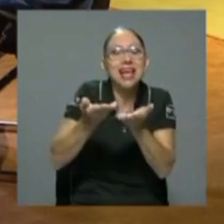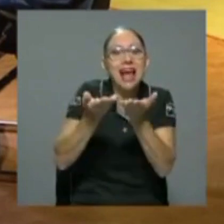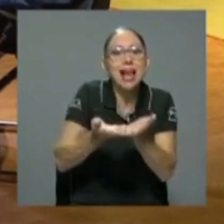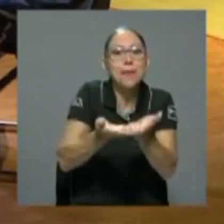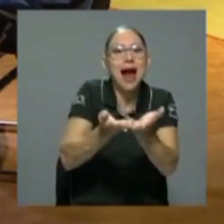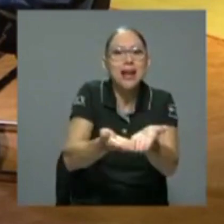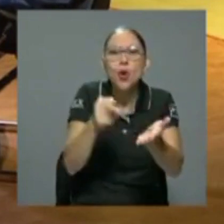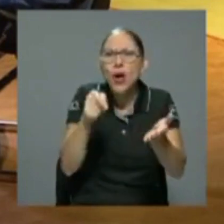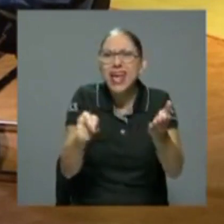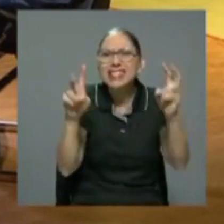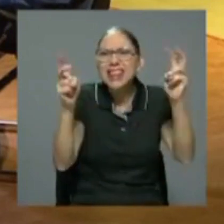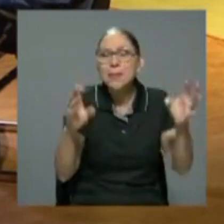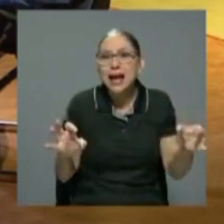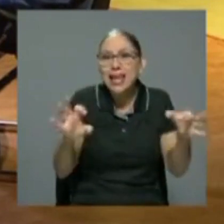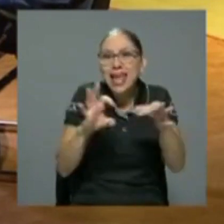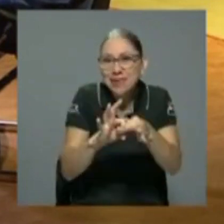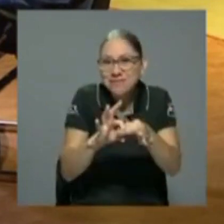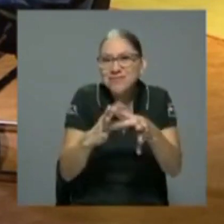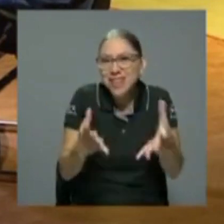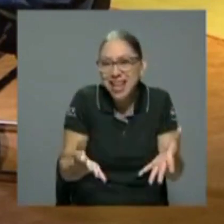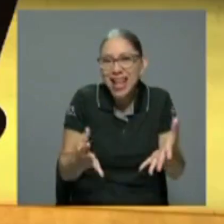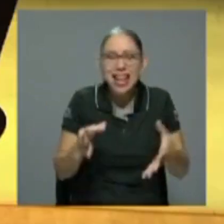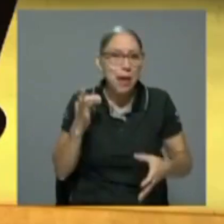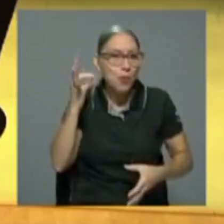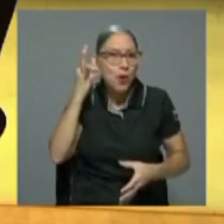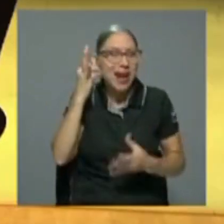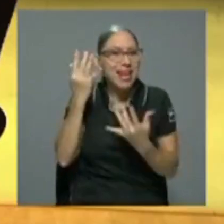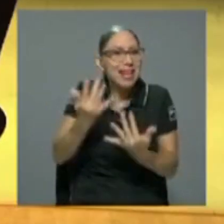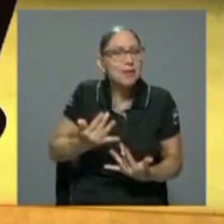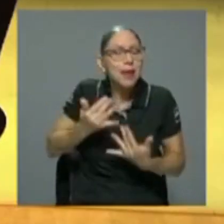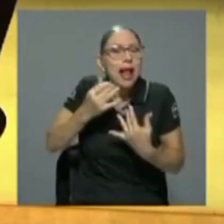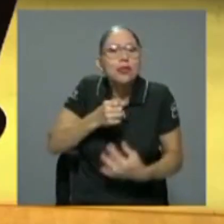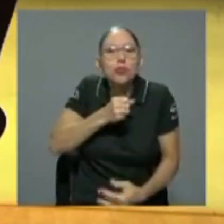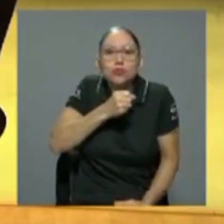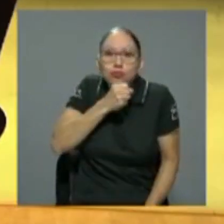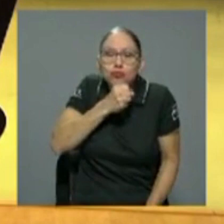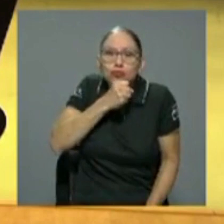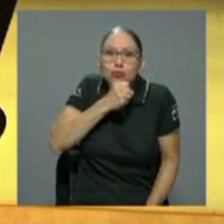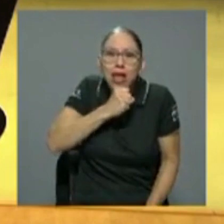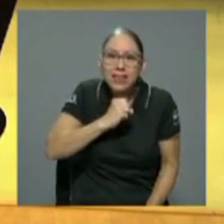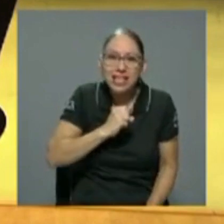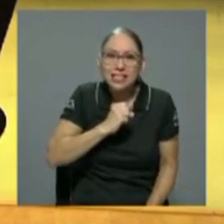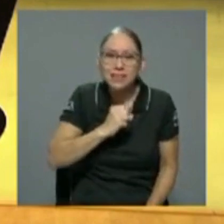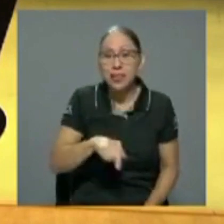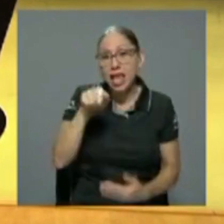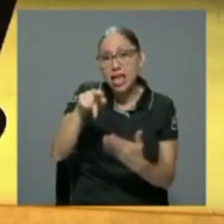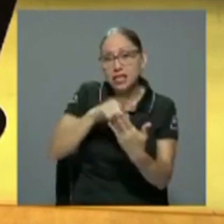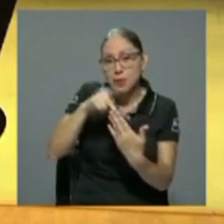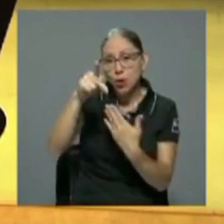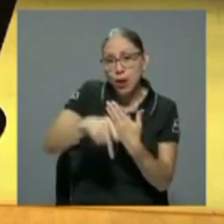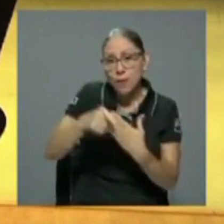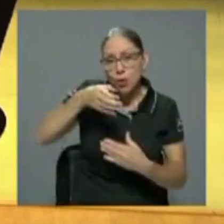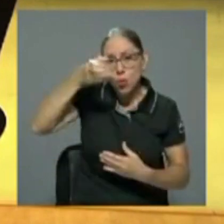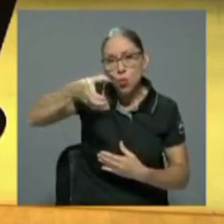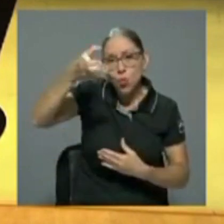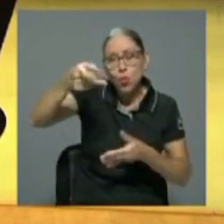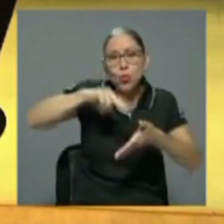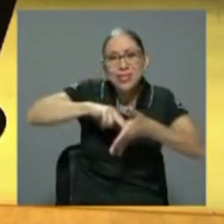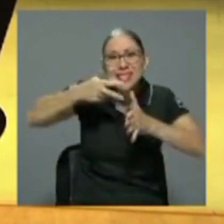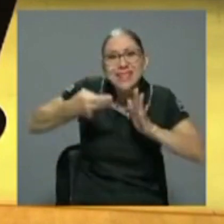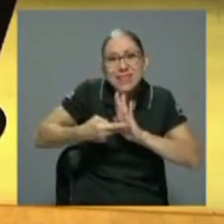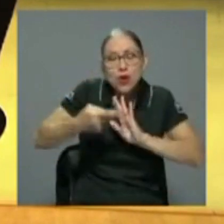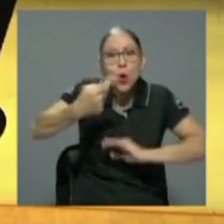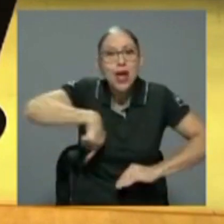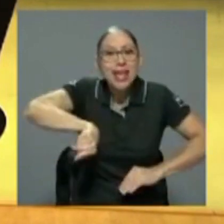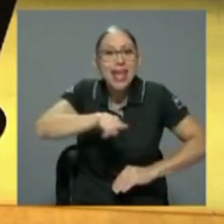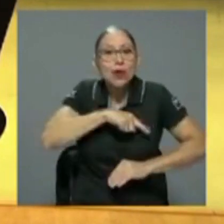esperando la vejez. Y bueno, este programa cultural implicó que nuestras